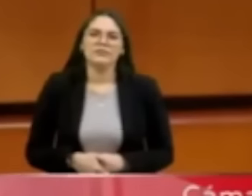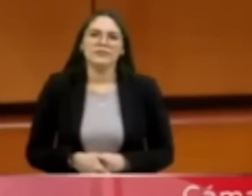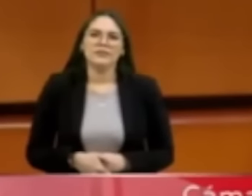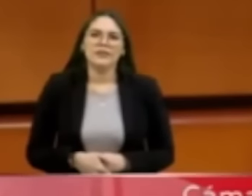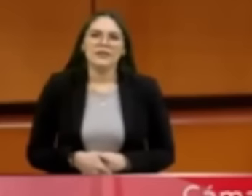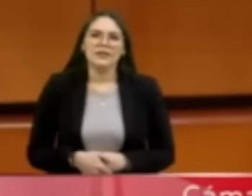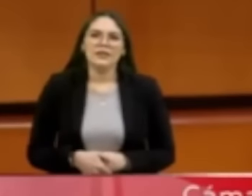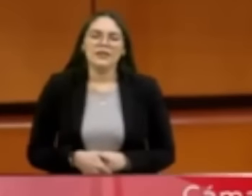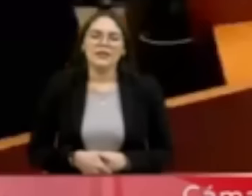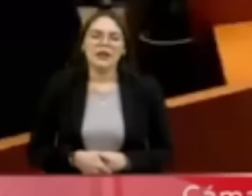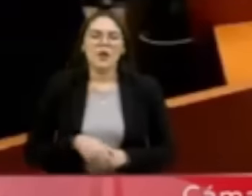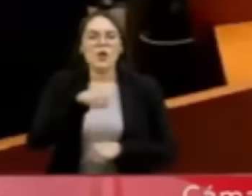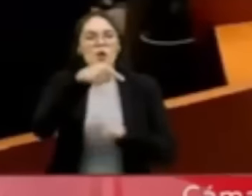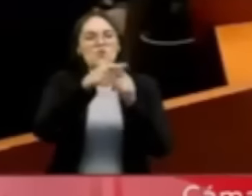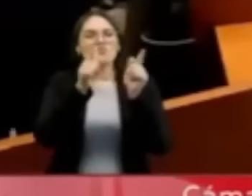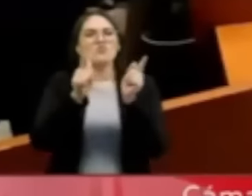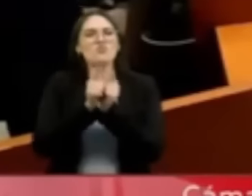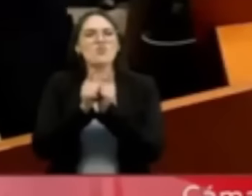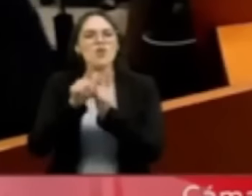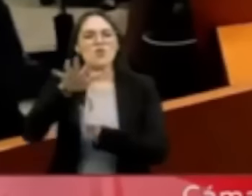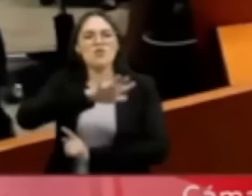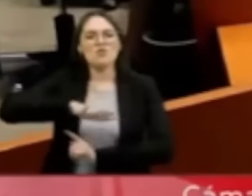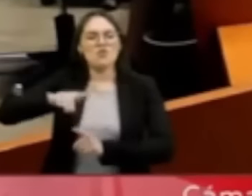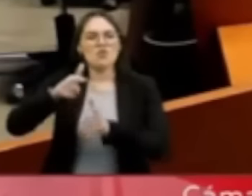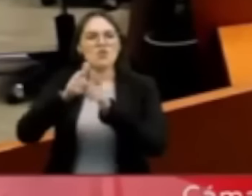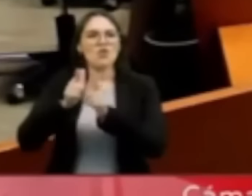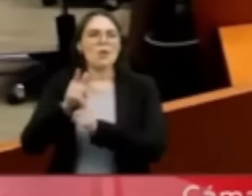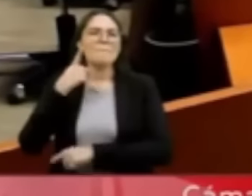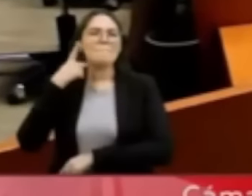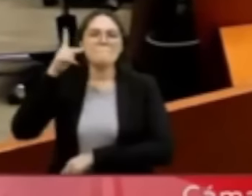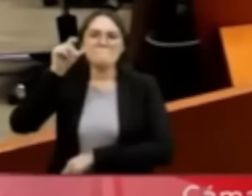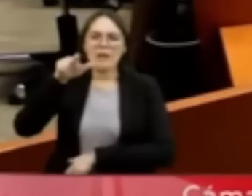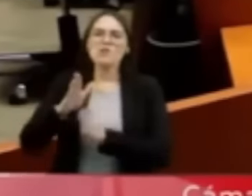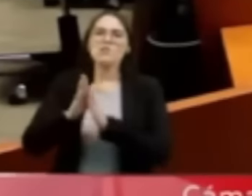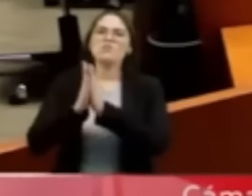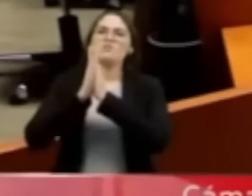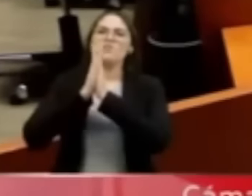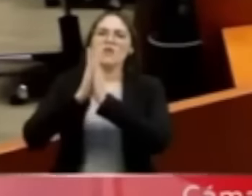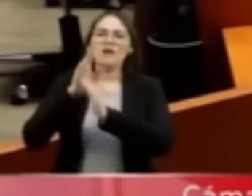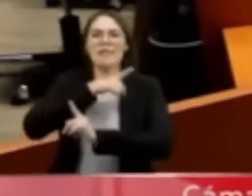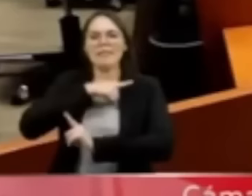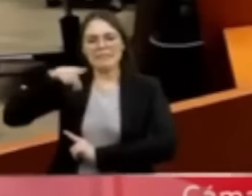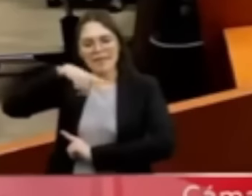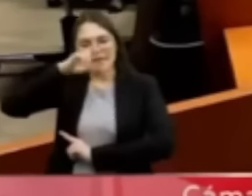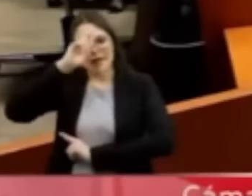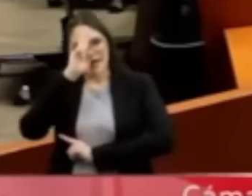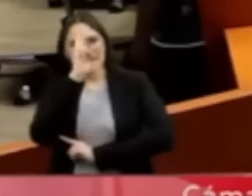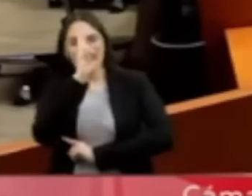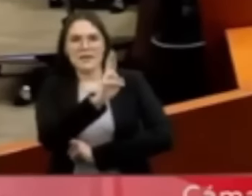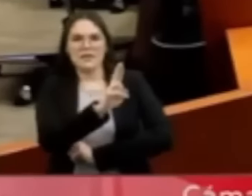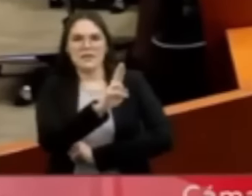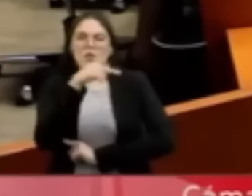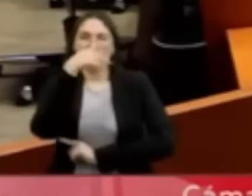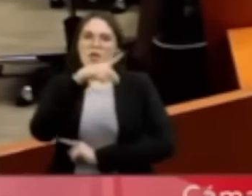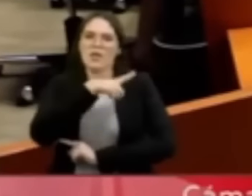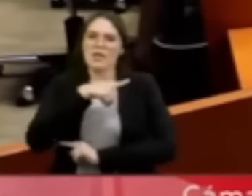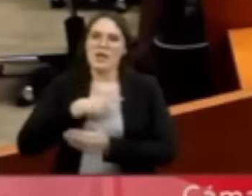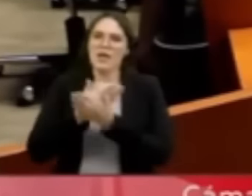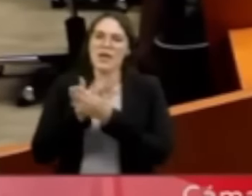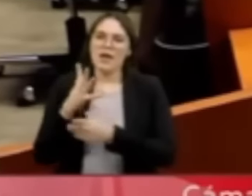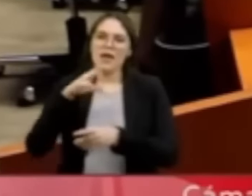Senadores de la bancada de Acción Nacional, les pido respeto al uso de la tribuna.